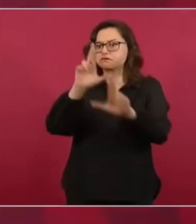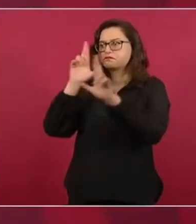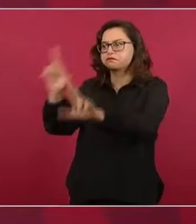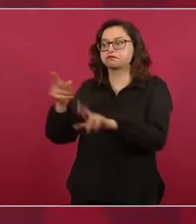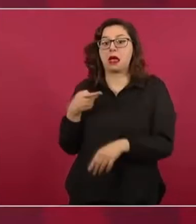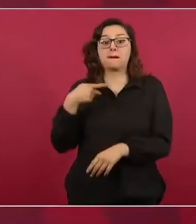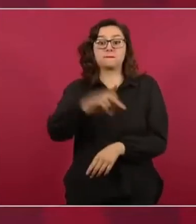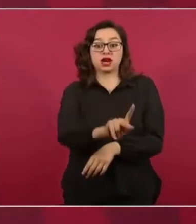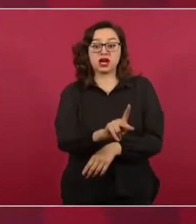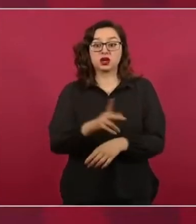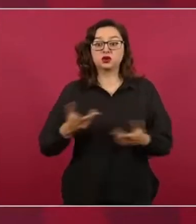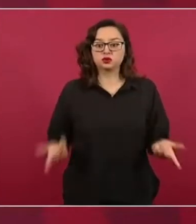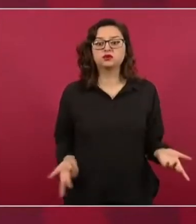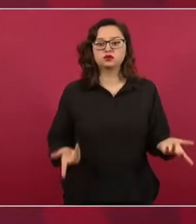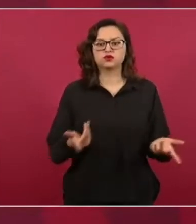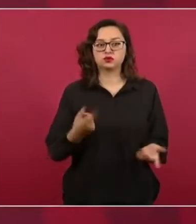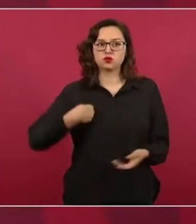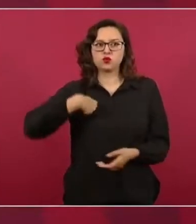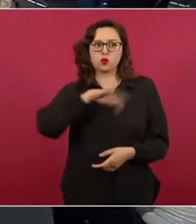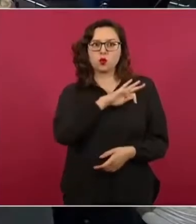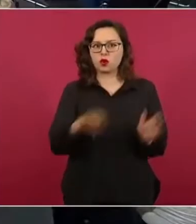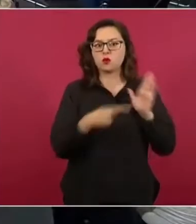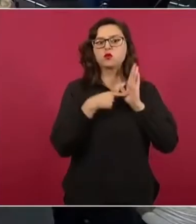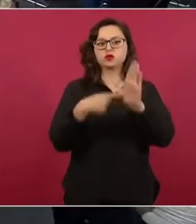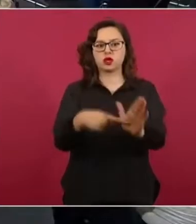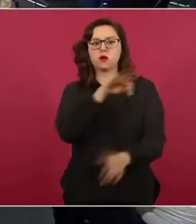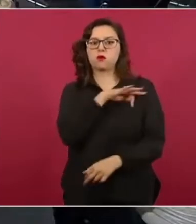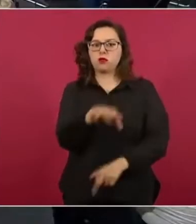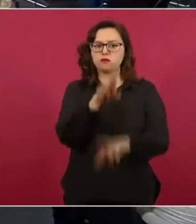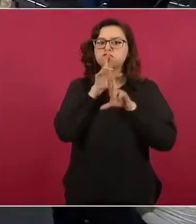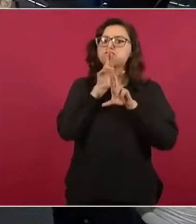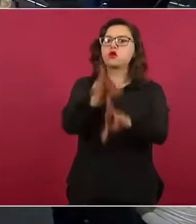haciendo uso de nuestro derecho de réplica.